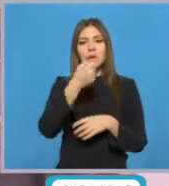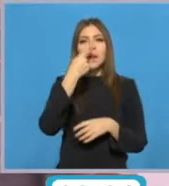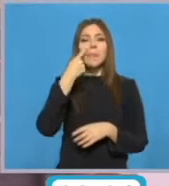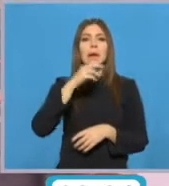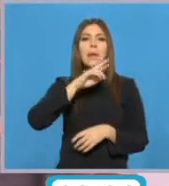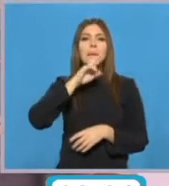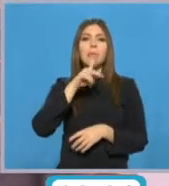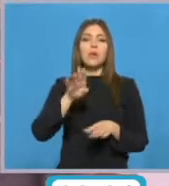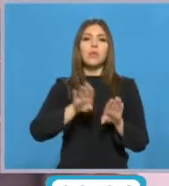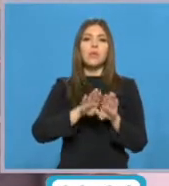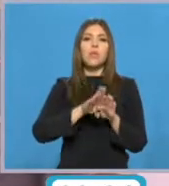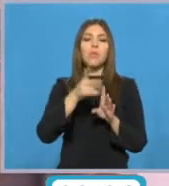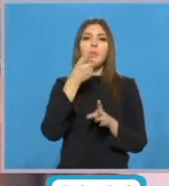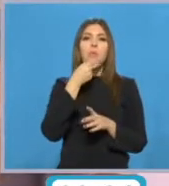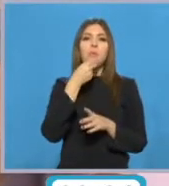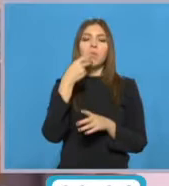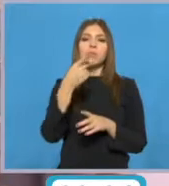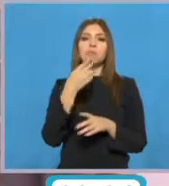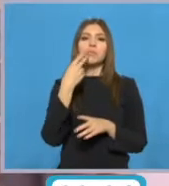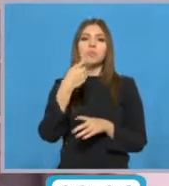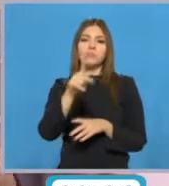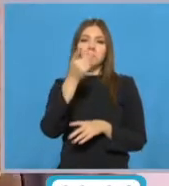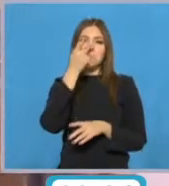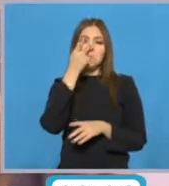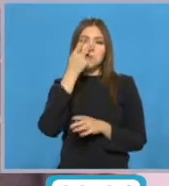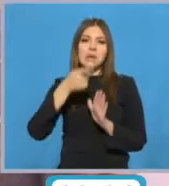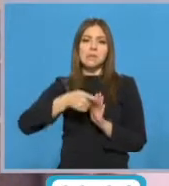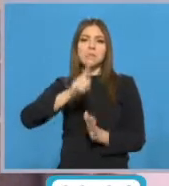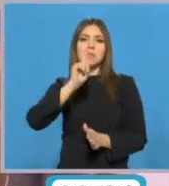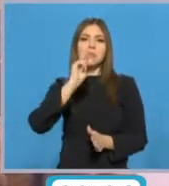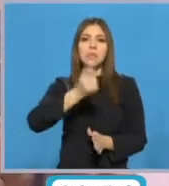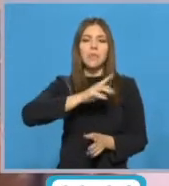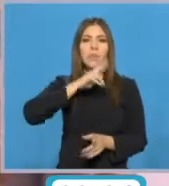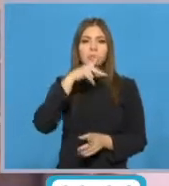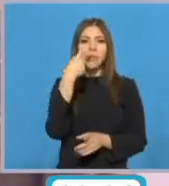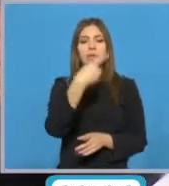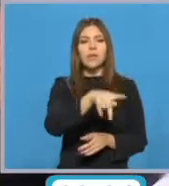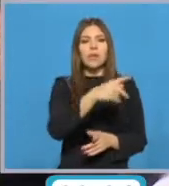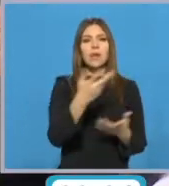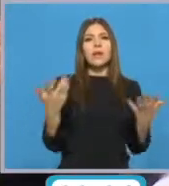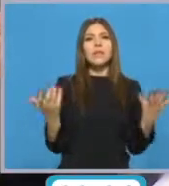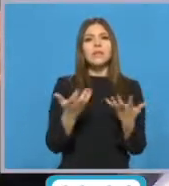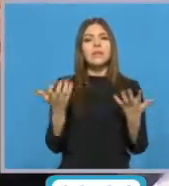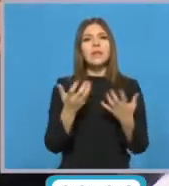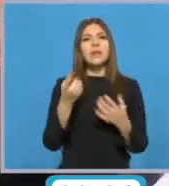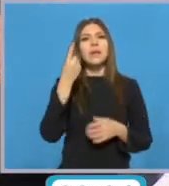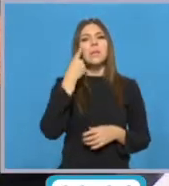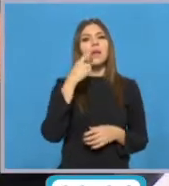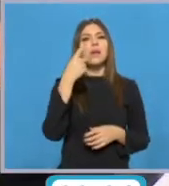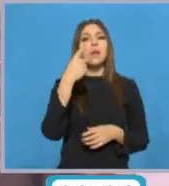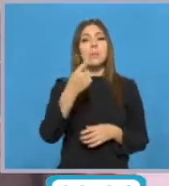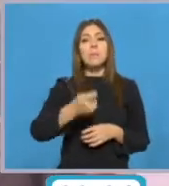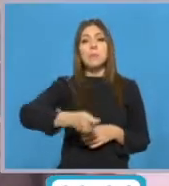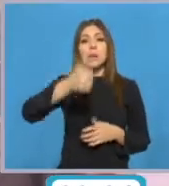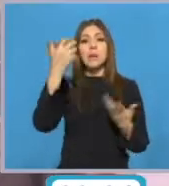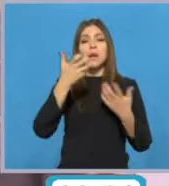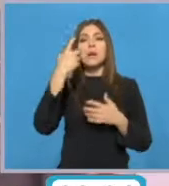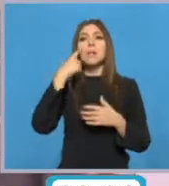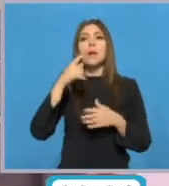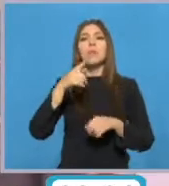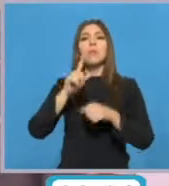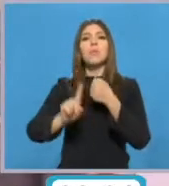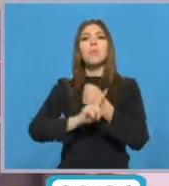erección. En realidad esta pastilla estaba diseñada o fue creada primariamente para asuntos del corazón, para